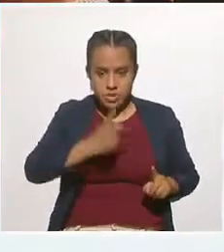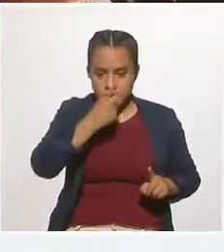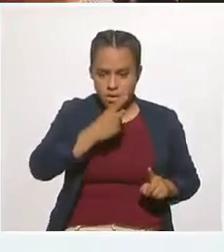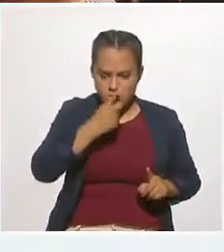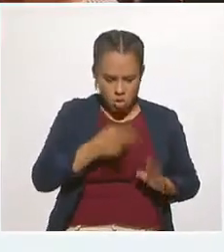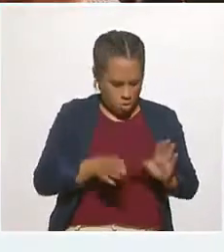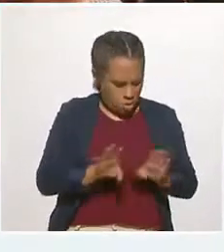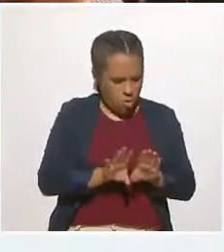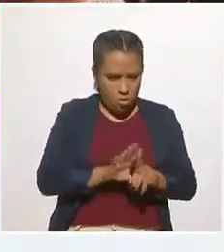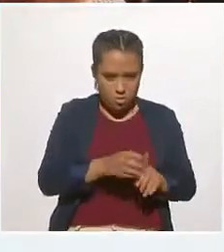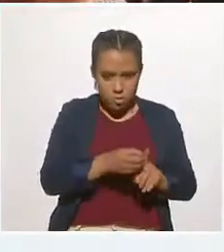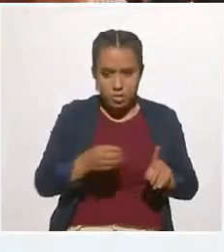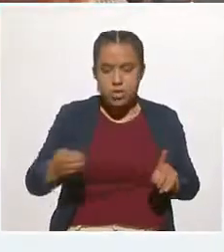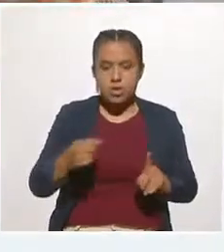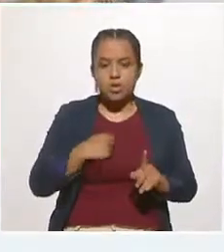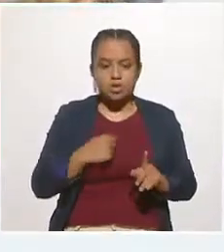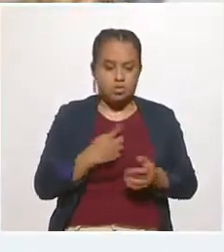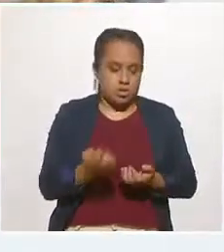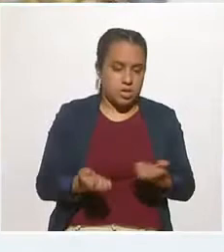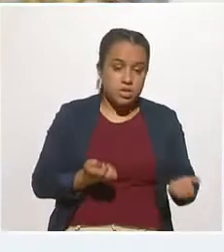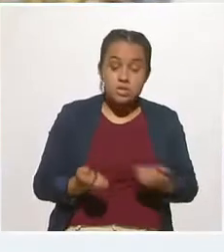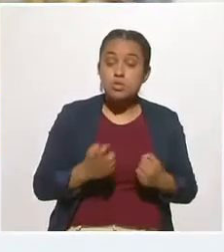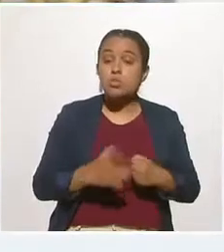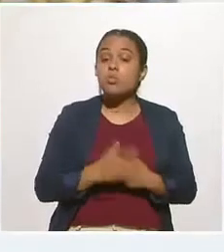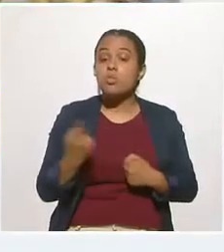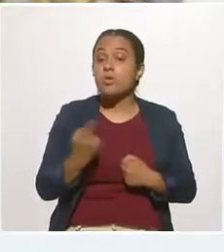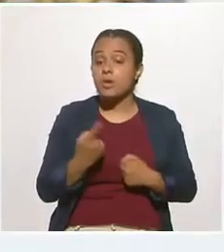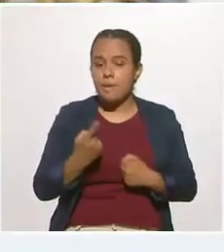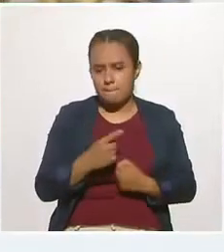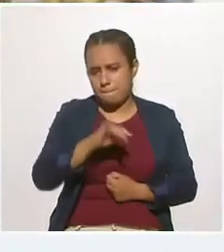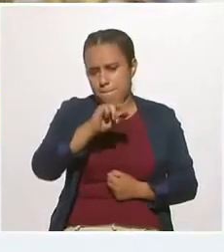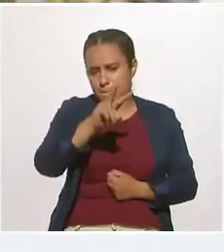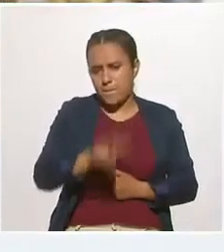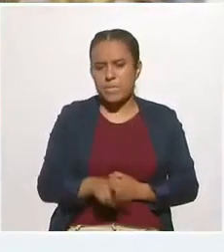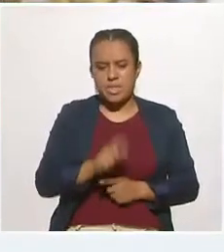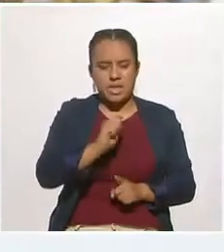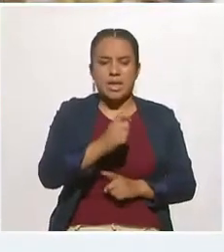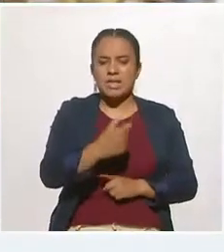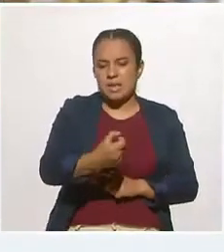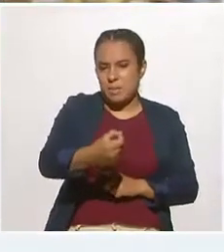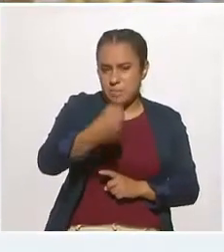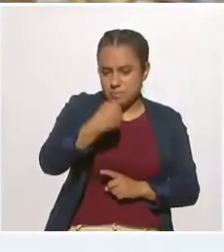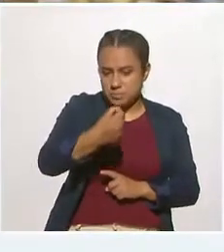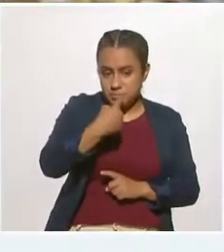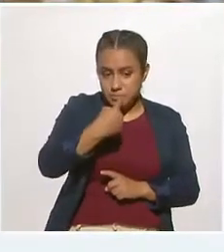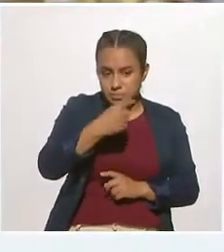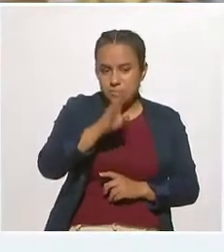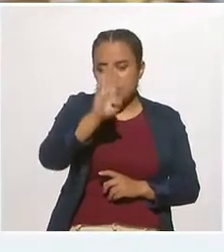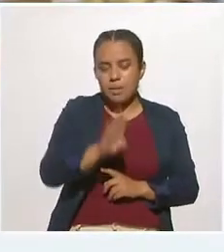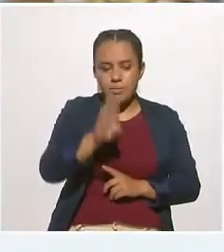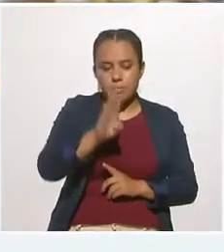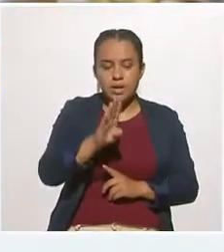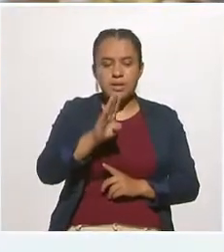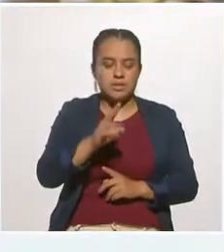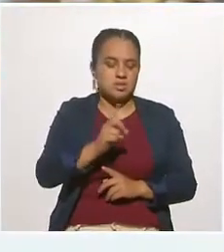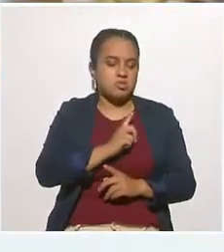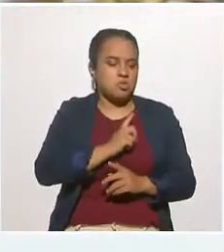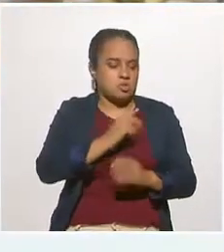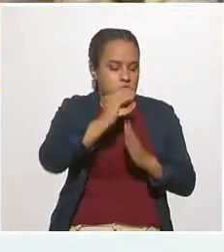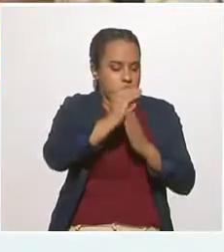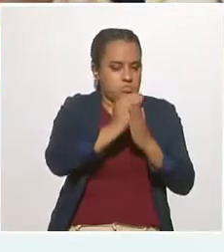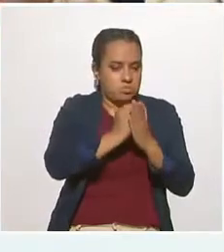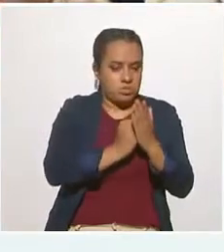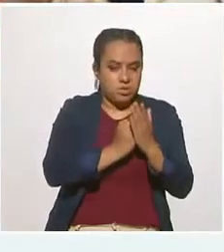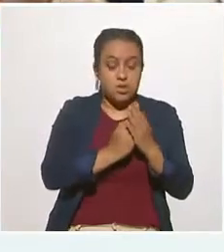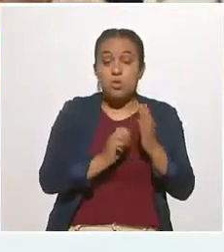actividad física, porque en efecto es como un medicamento que hace que los niveles de glucosa bajen. Con alimentación,